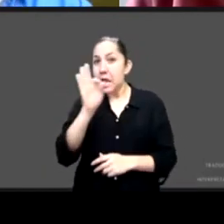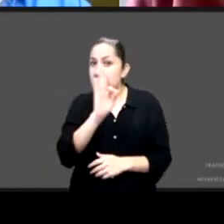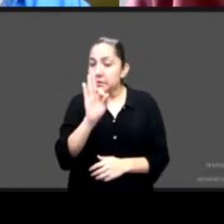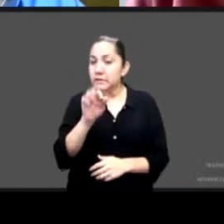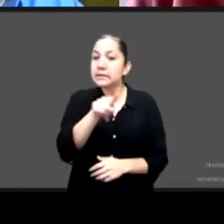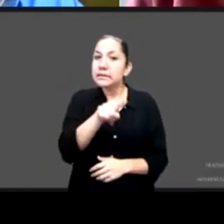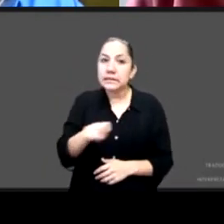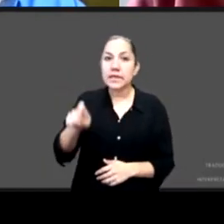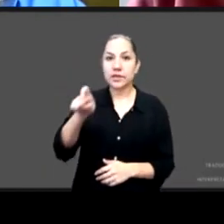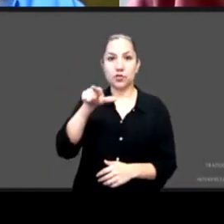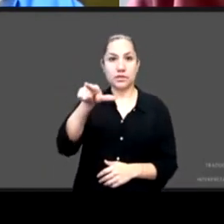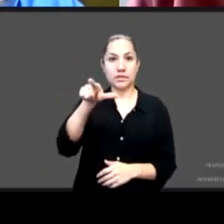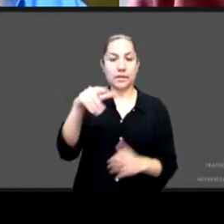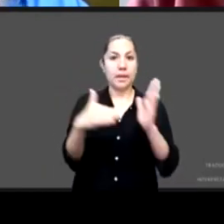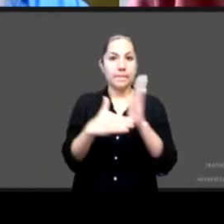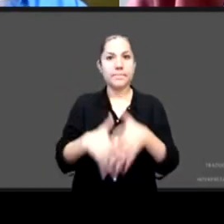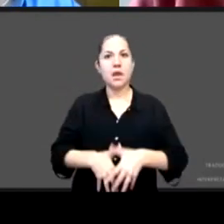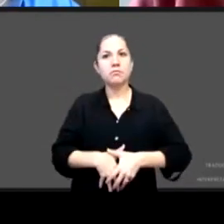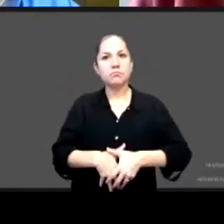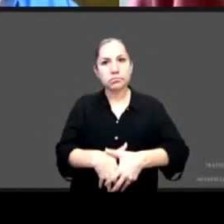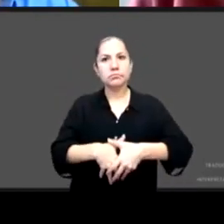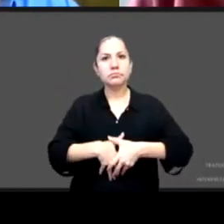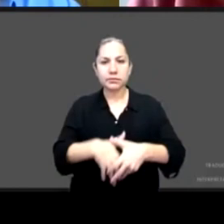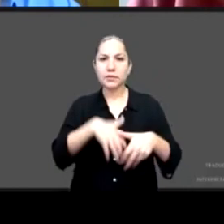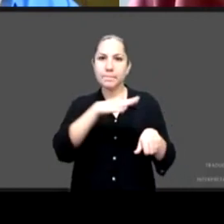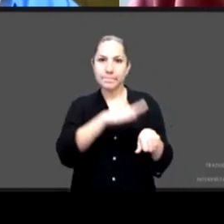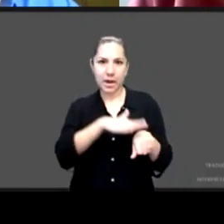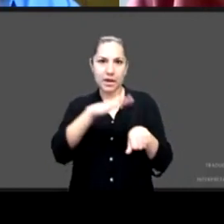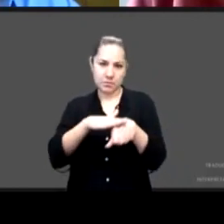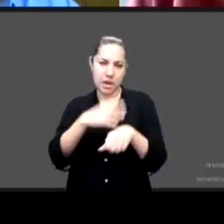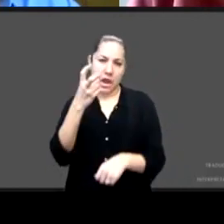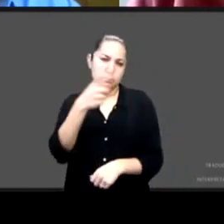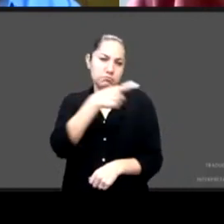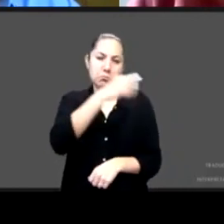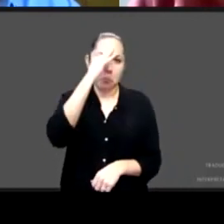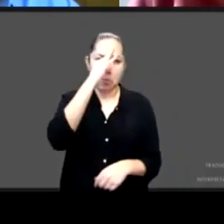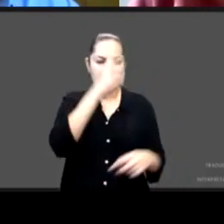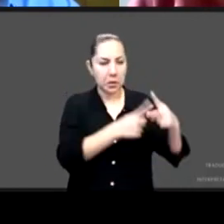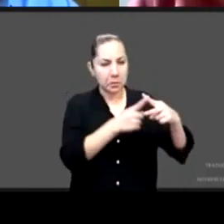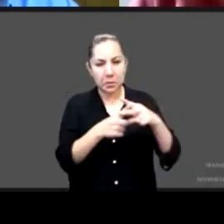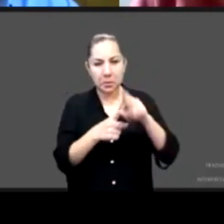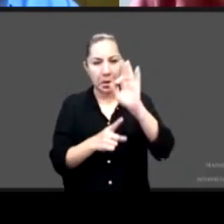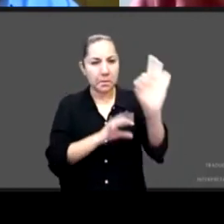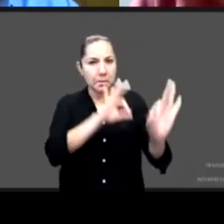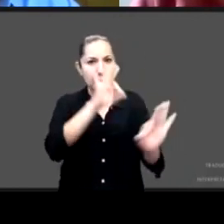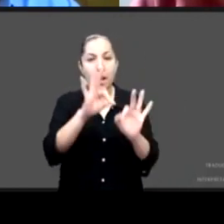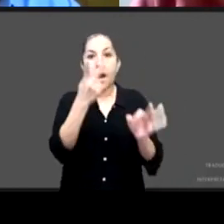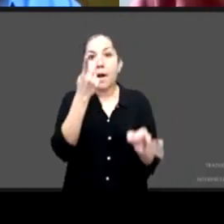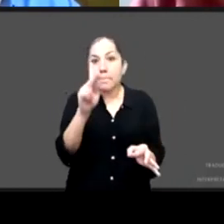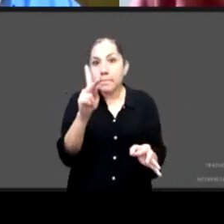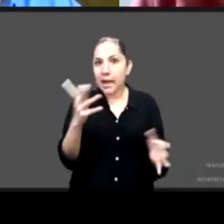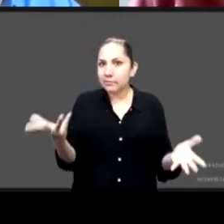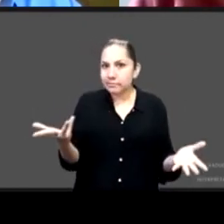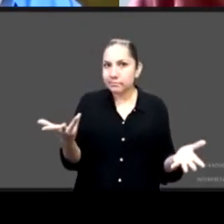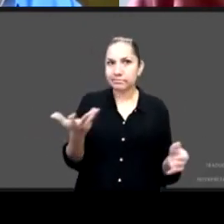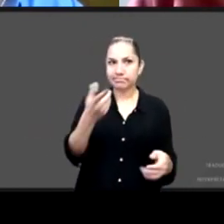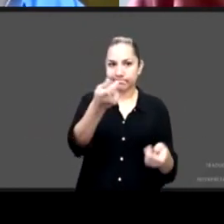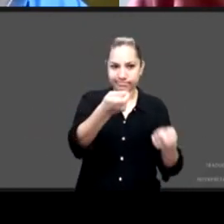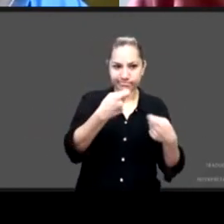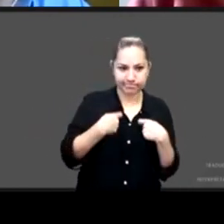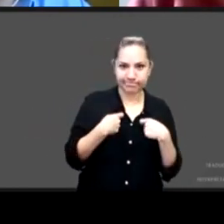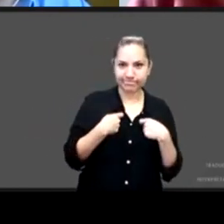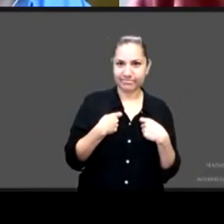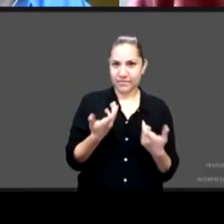de los que se esperarían, producto precisamente de esta necesidad no satisfecha que va a haber de métodos anticonceptivos. Y